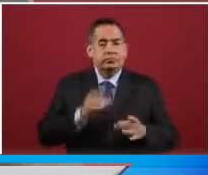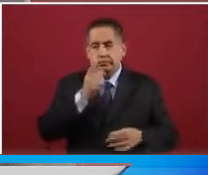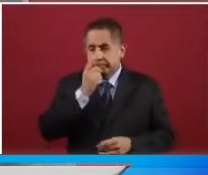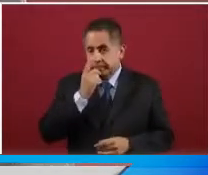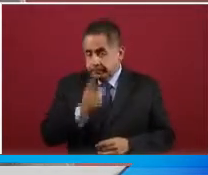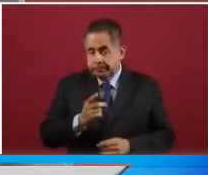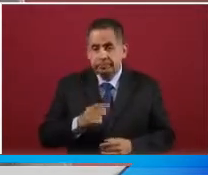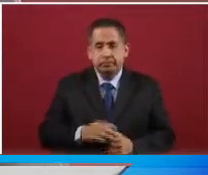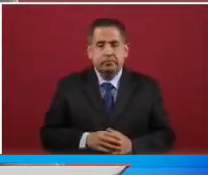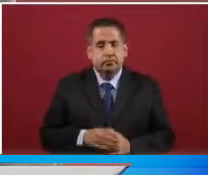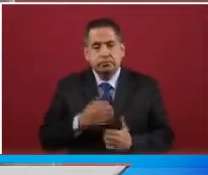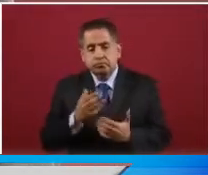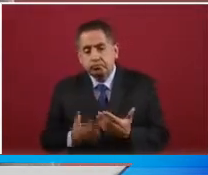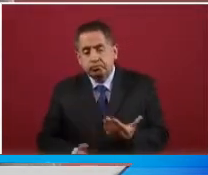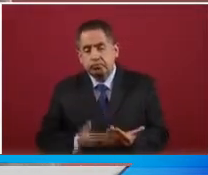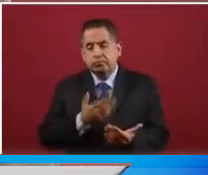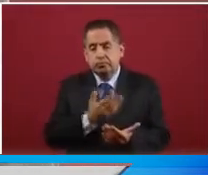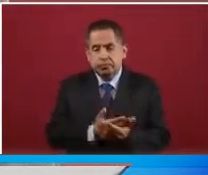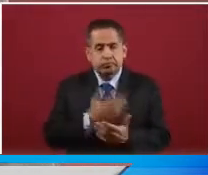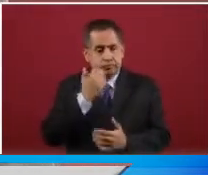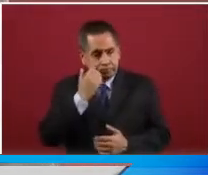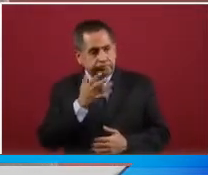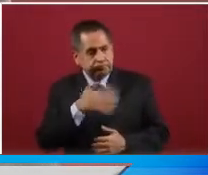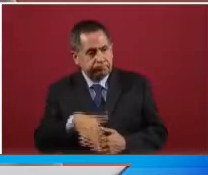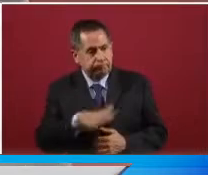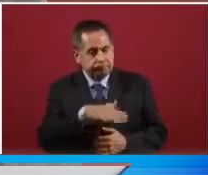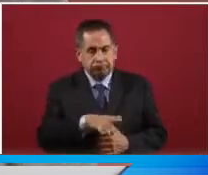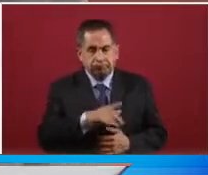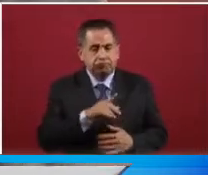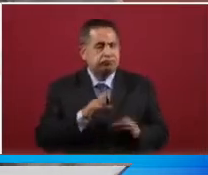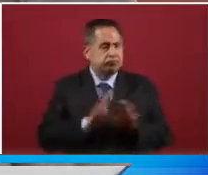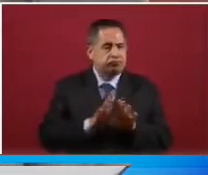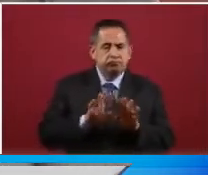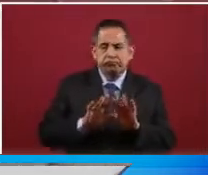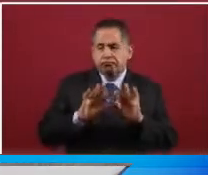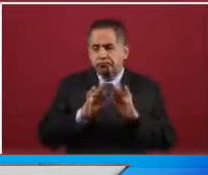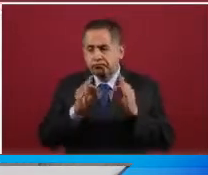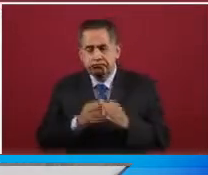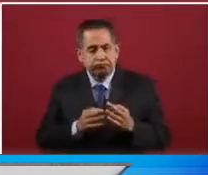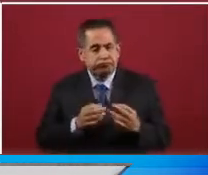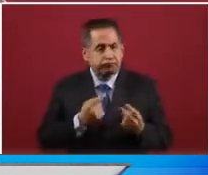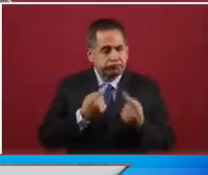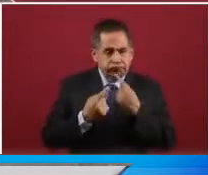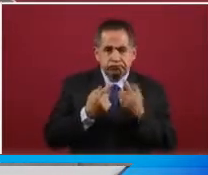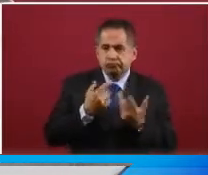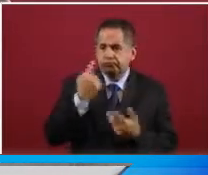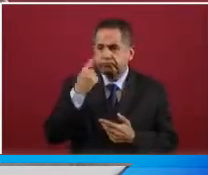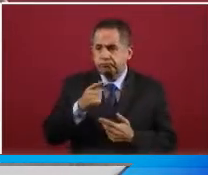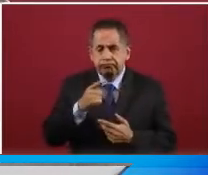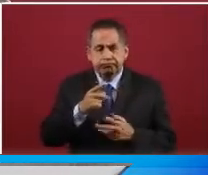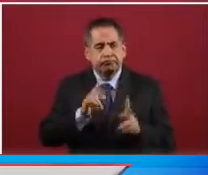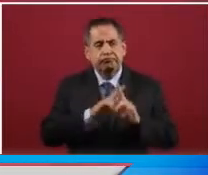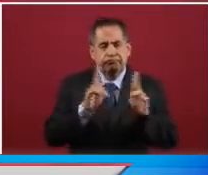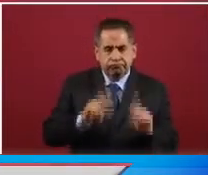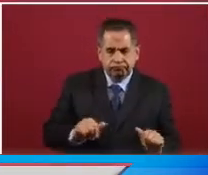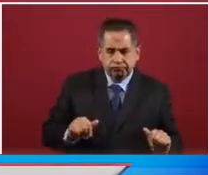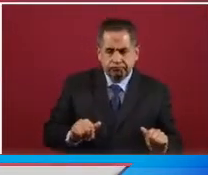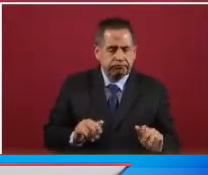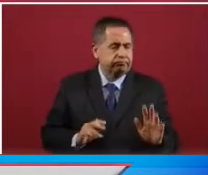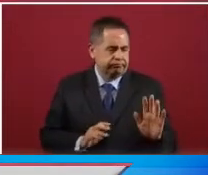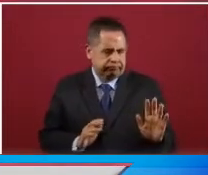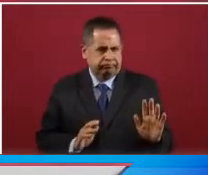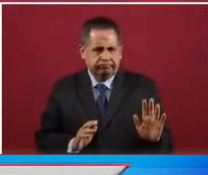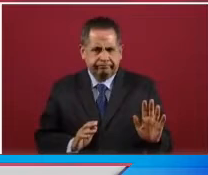Nacional es otro punto importante y la campaña de conciencia a los jóvenes para detener el consumo de sustancias adictivas. Se busca un proceso de paz